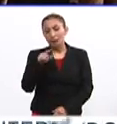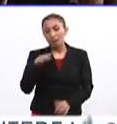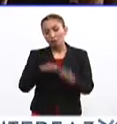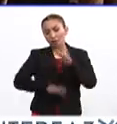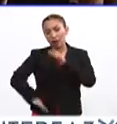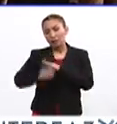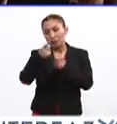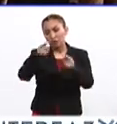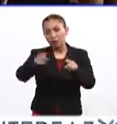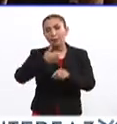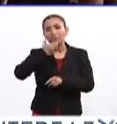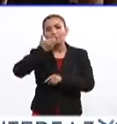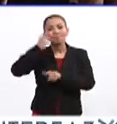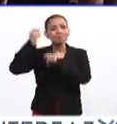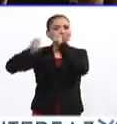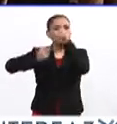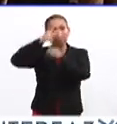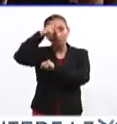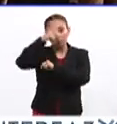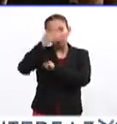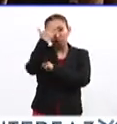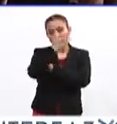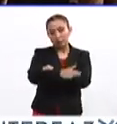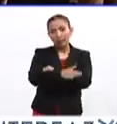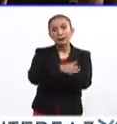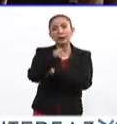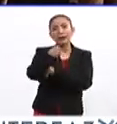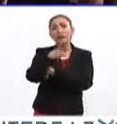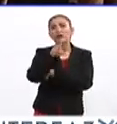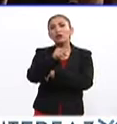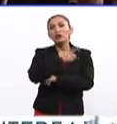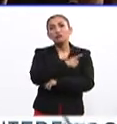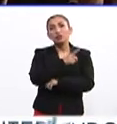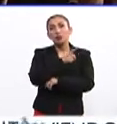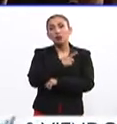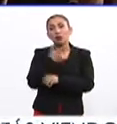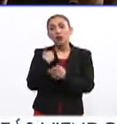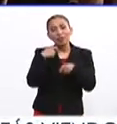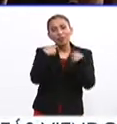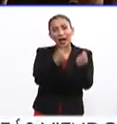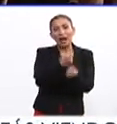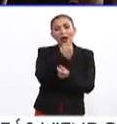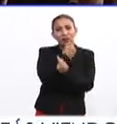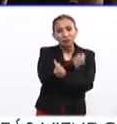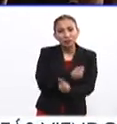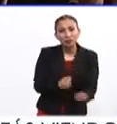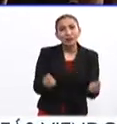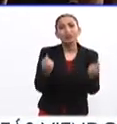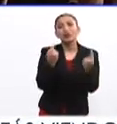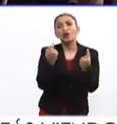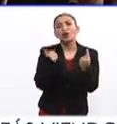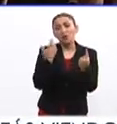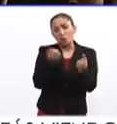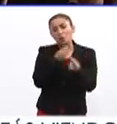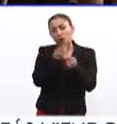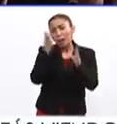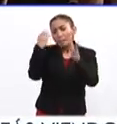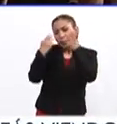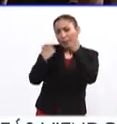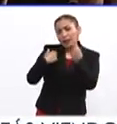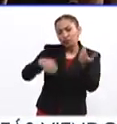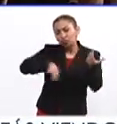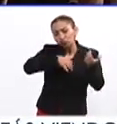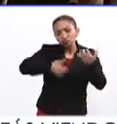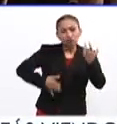en la música tradicional mexicana, que como ustedes saben, no solamente les brinda a los niños pues la oportunidad de aprender un